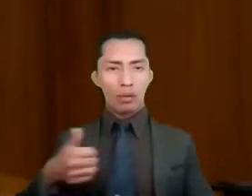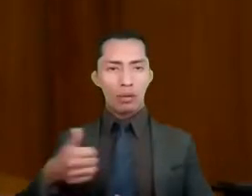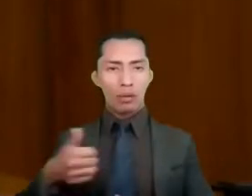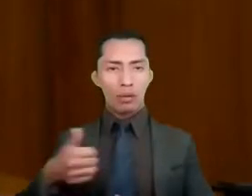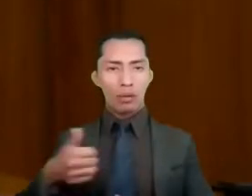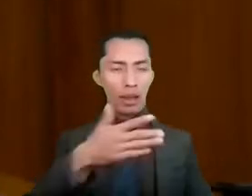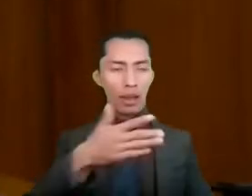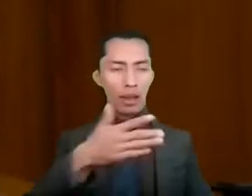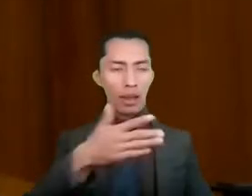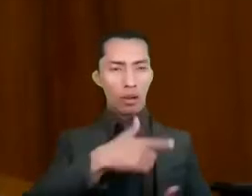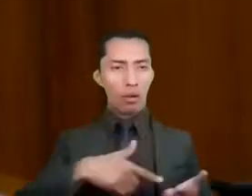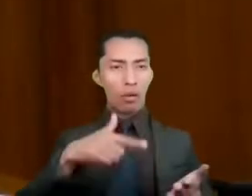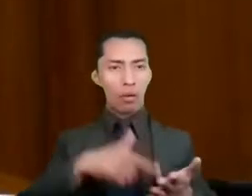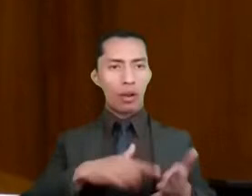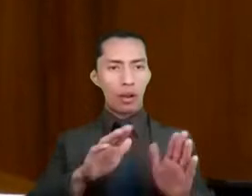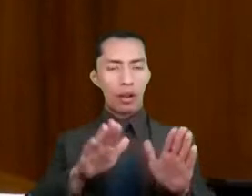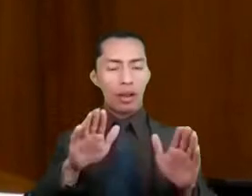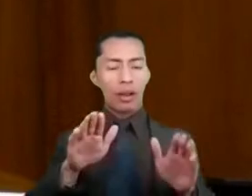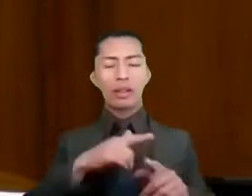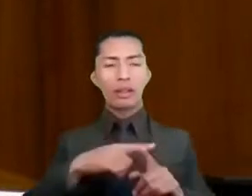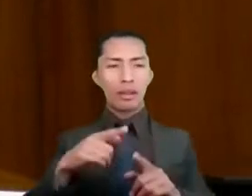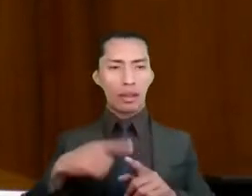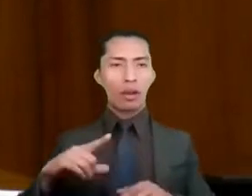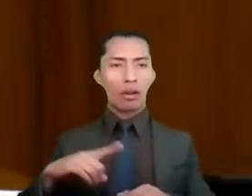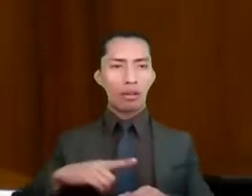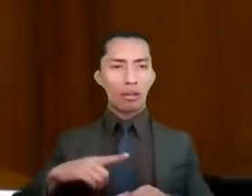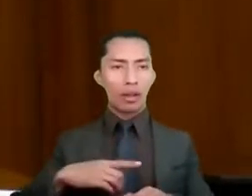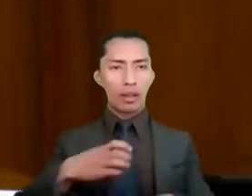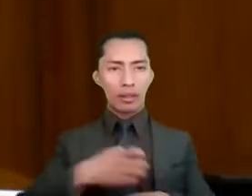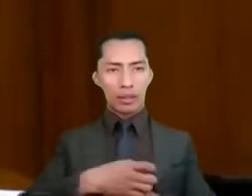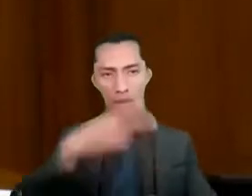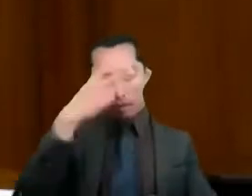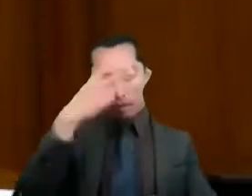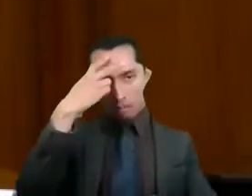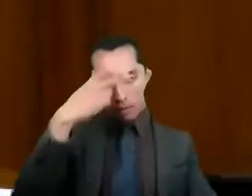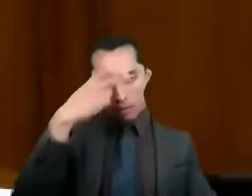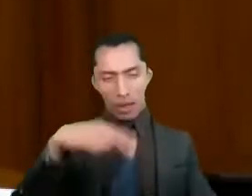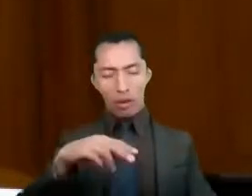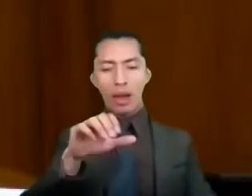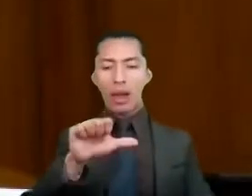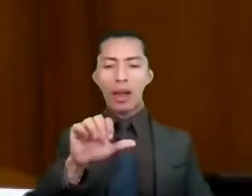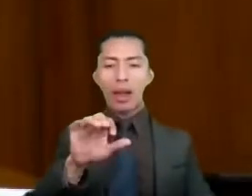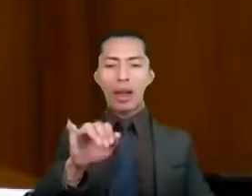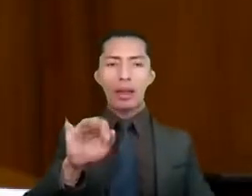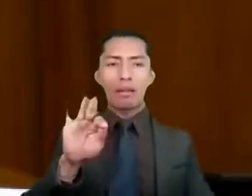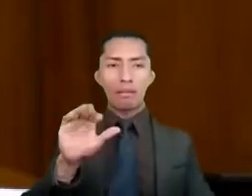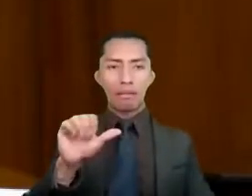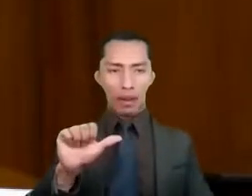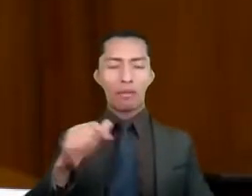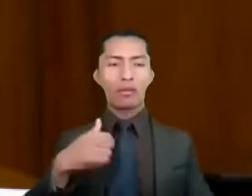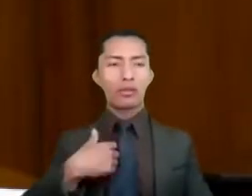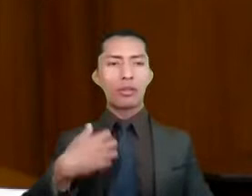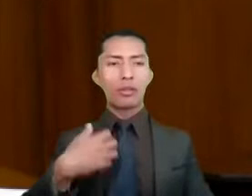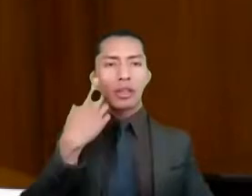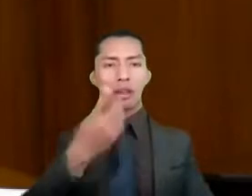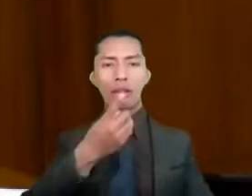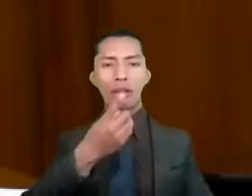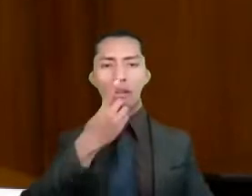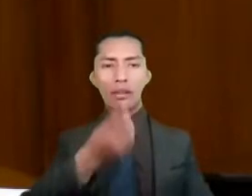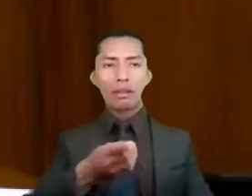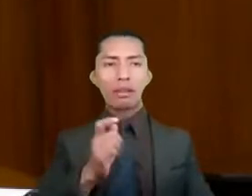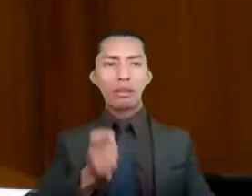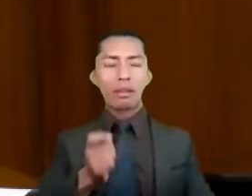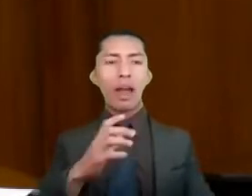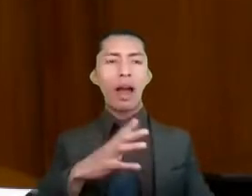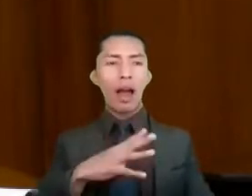por parte del Gobierno del Estado al Aeropuerto Felipe Ángeles, y quiero comentarles que un altísimo